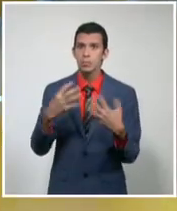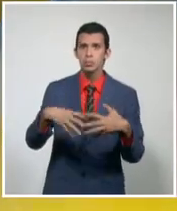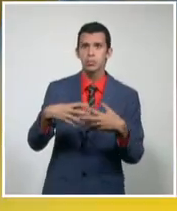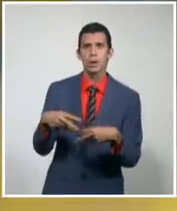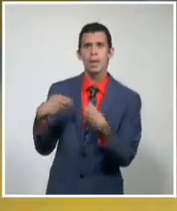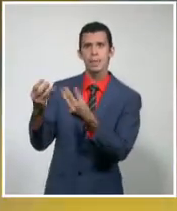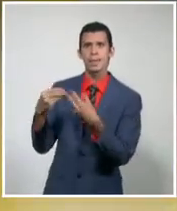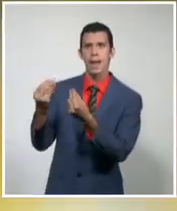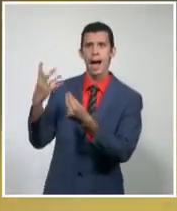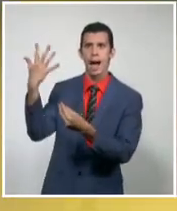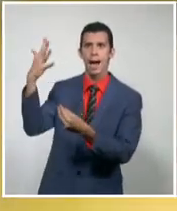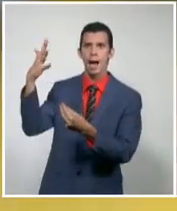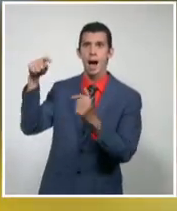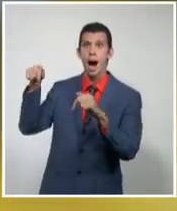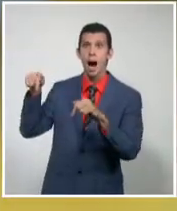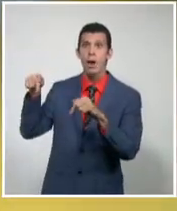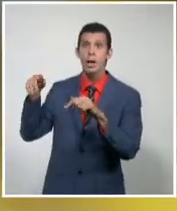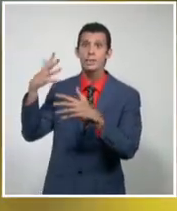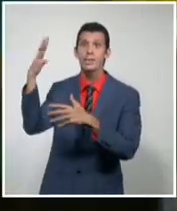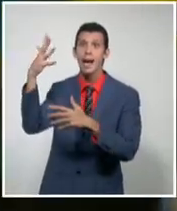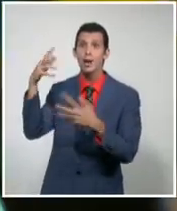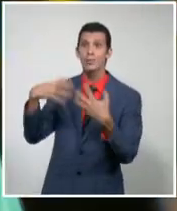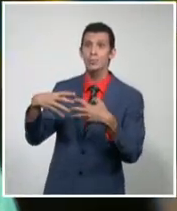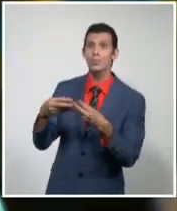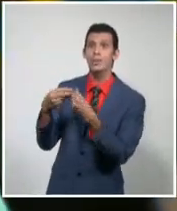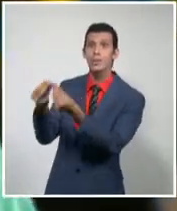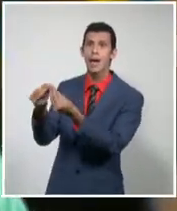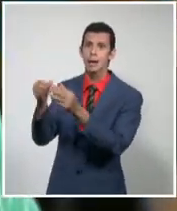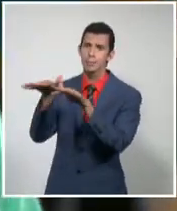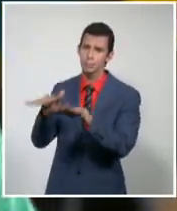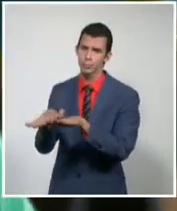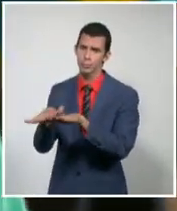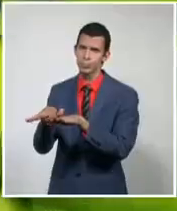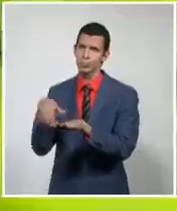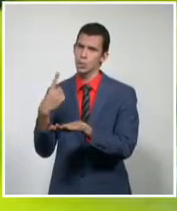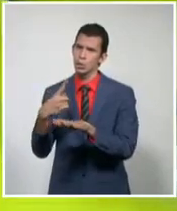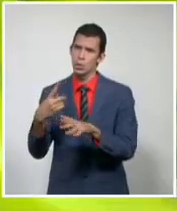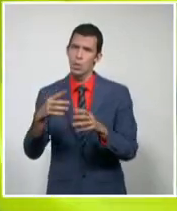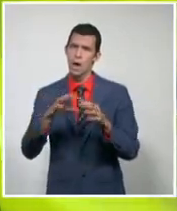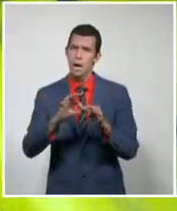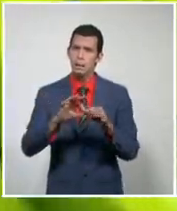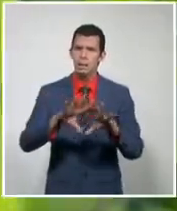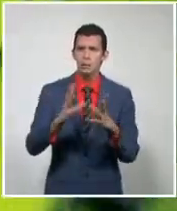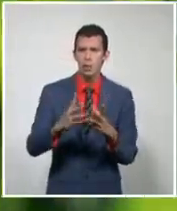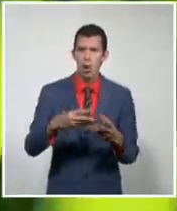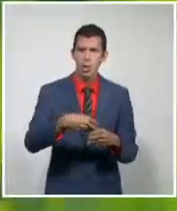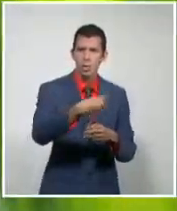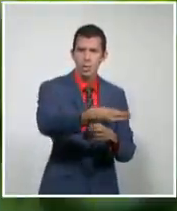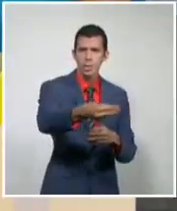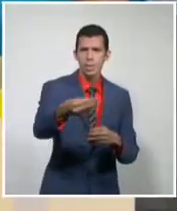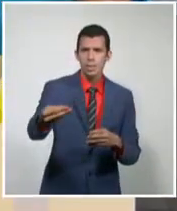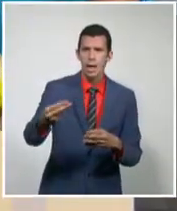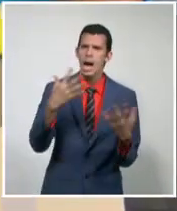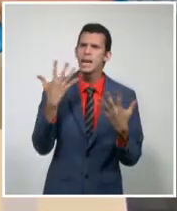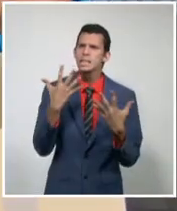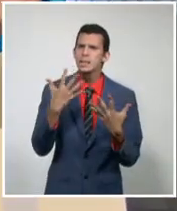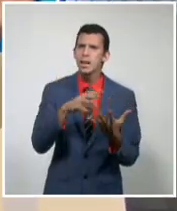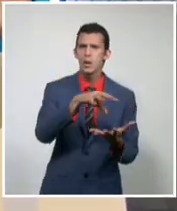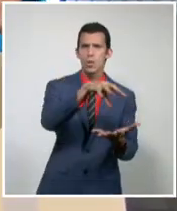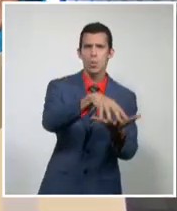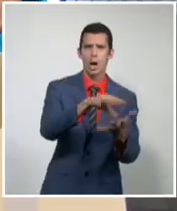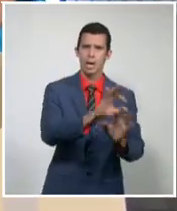centros de aislamiento y los hospitales de acá de la provincia. Contamos con garantía de materia prima para producir